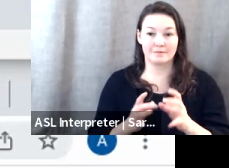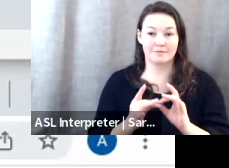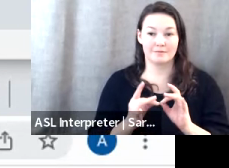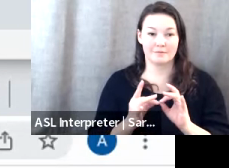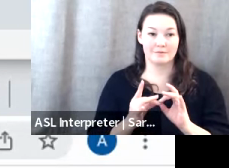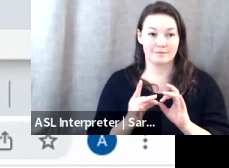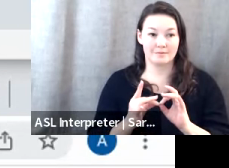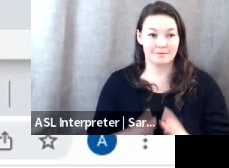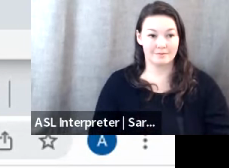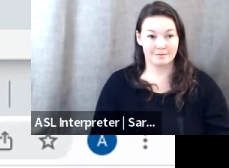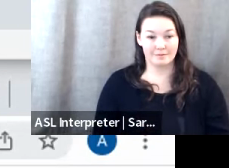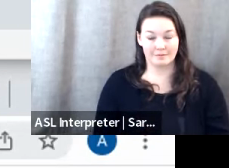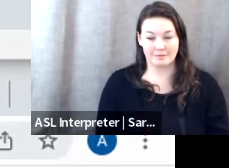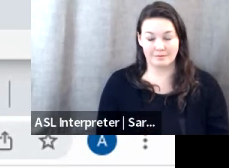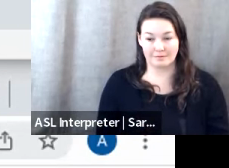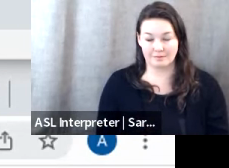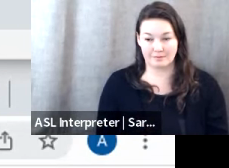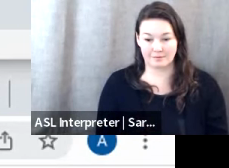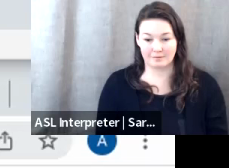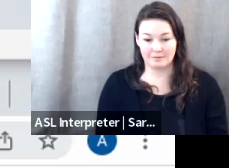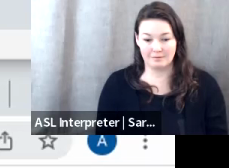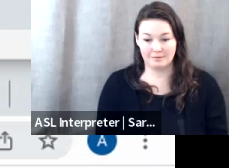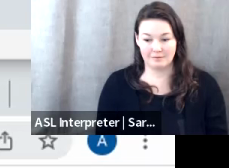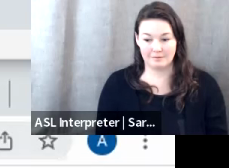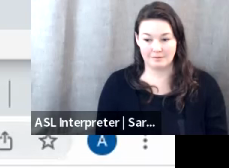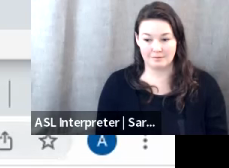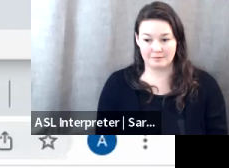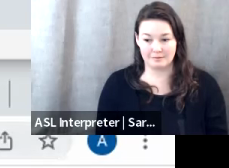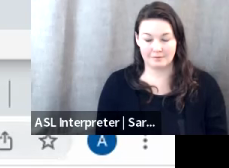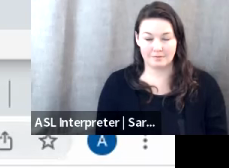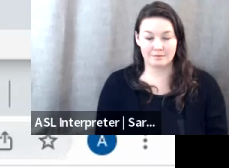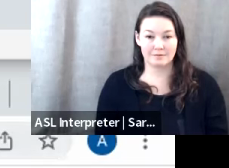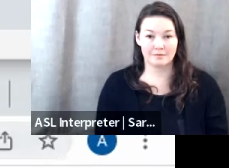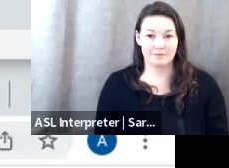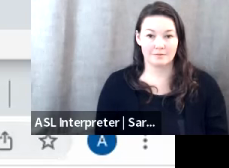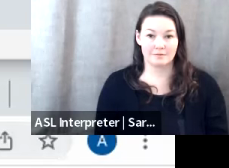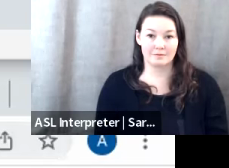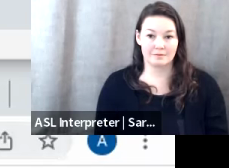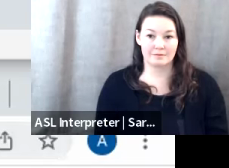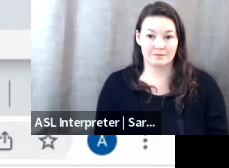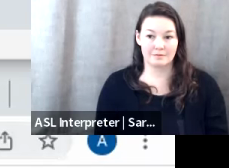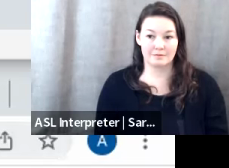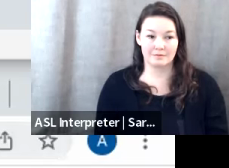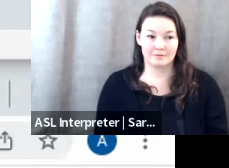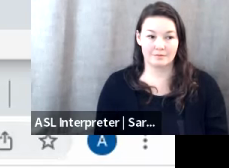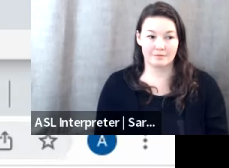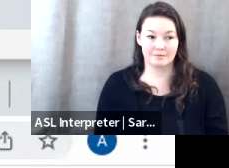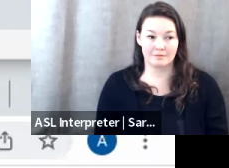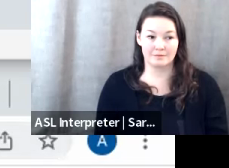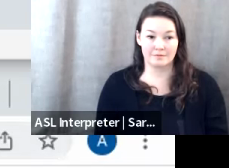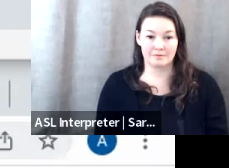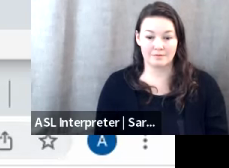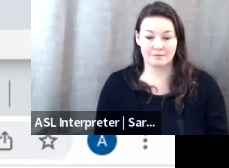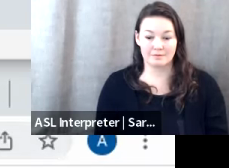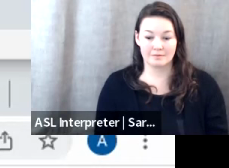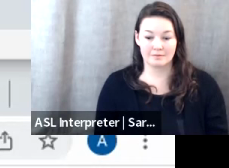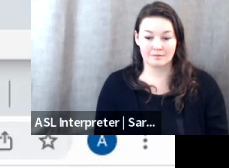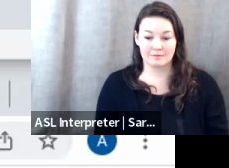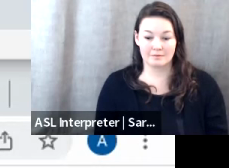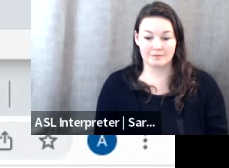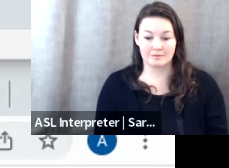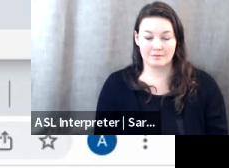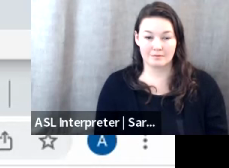pudiéramos inyectarles a los pequeños negocios ahora con la ayuda que necesitan ahora mismo, ya en un